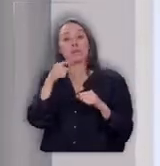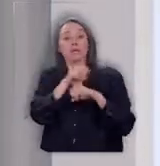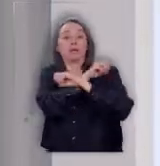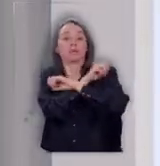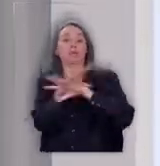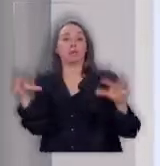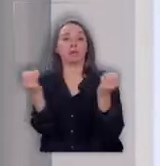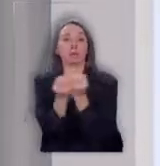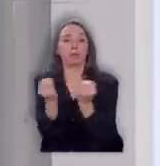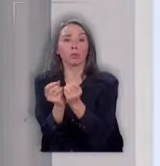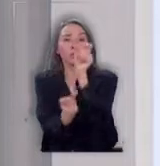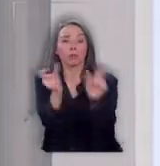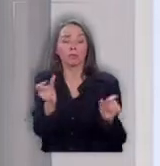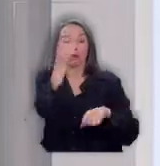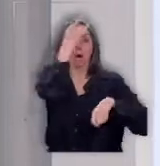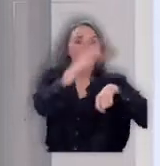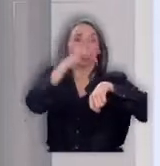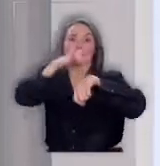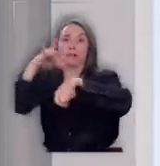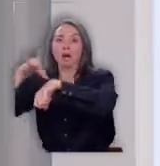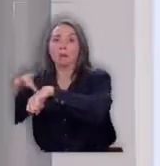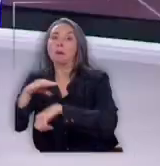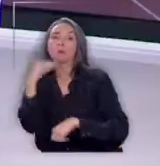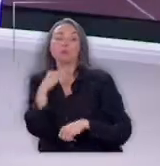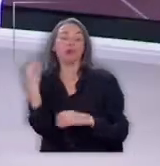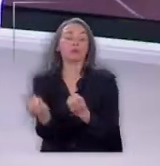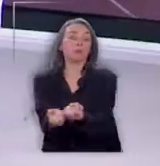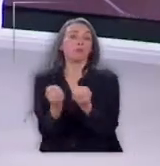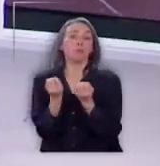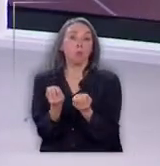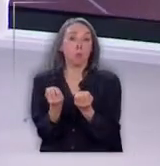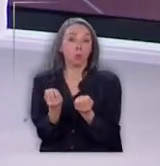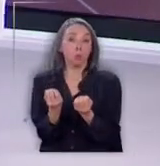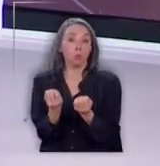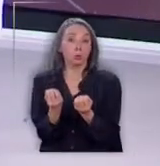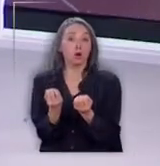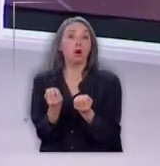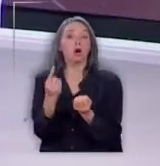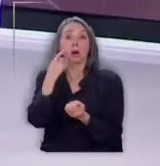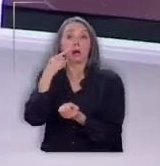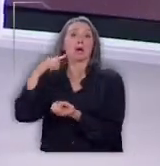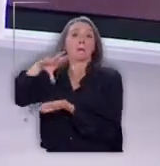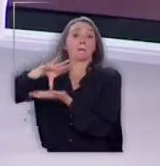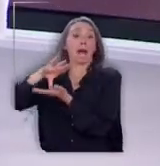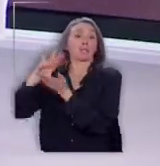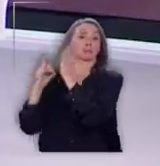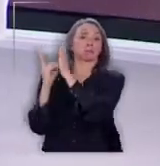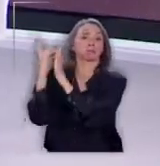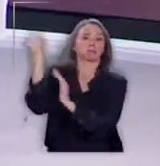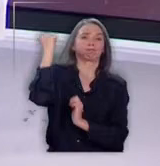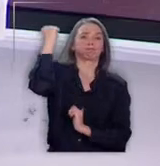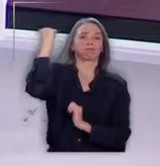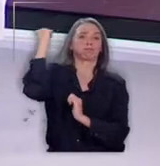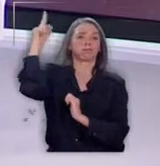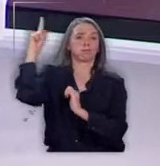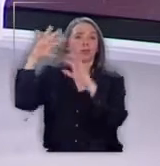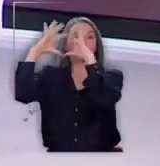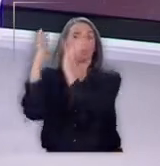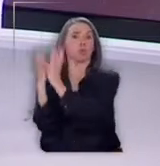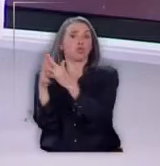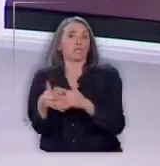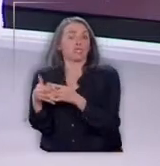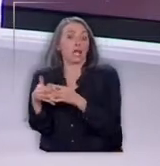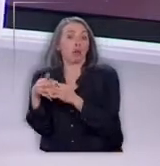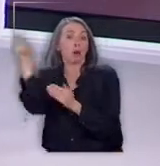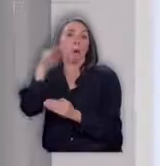una carga de enfermedad y de muerte devastadora incluso para una potencia mundial como Estados Unidos lo mismo